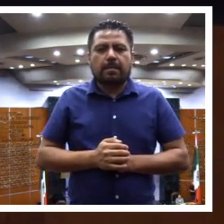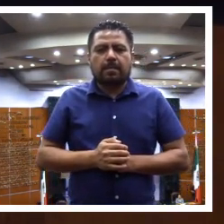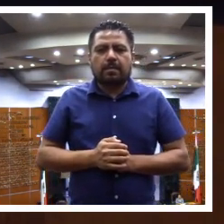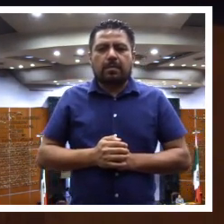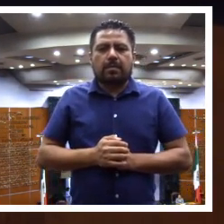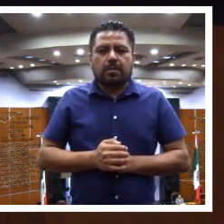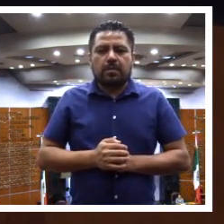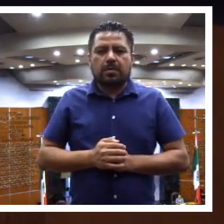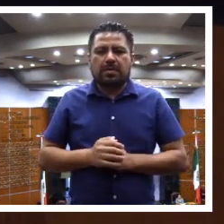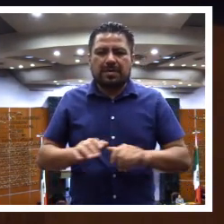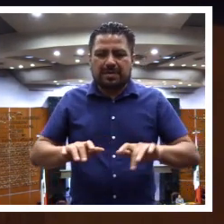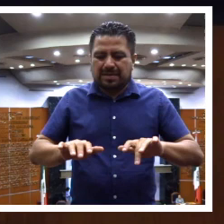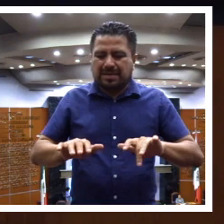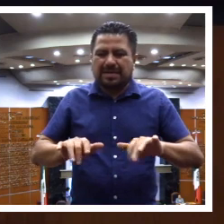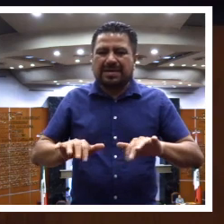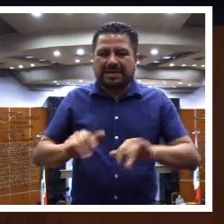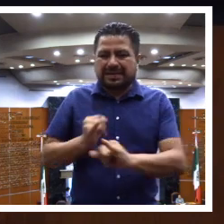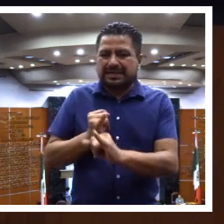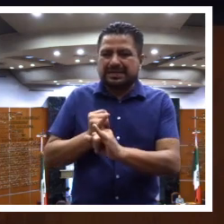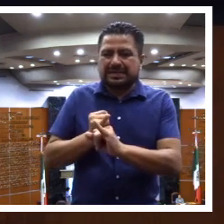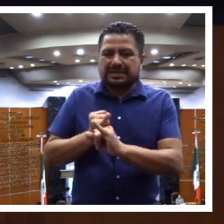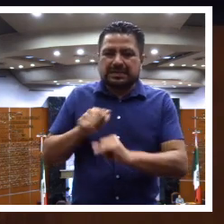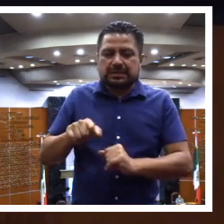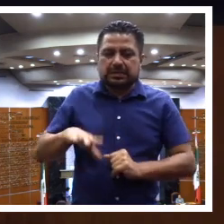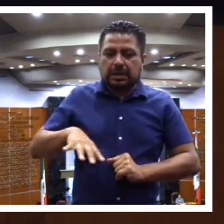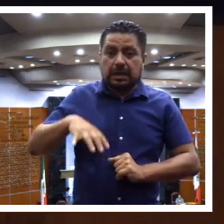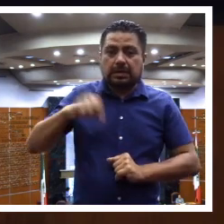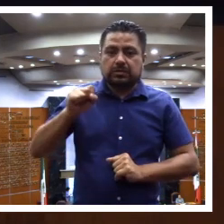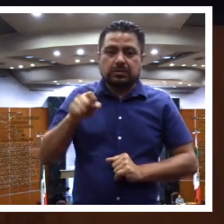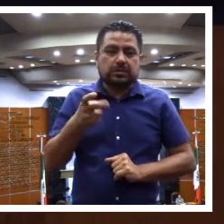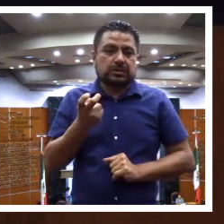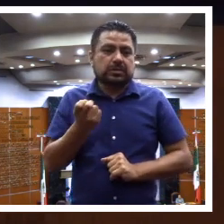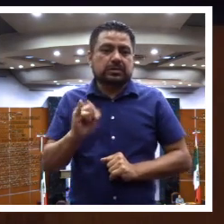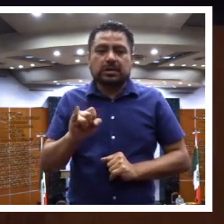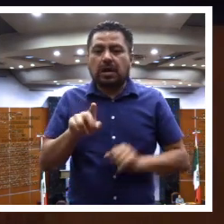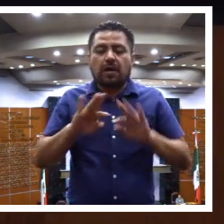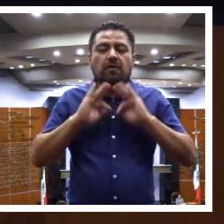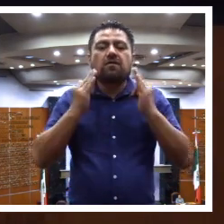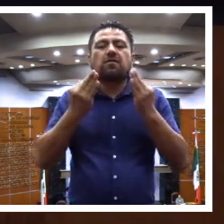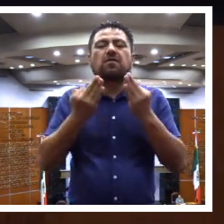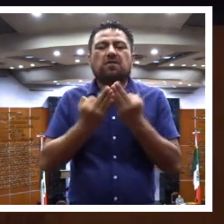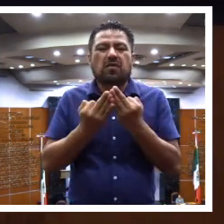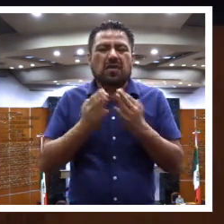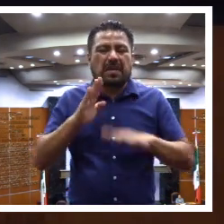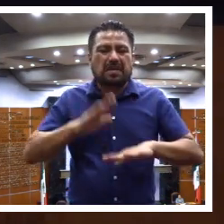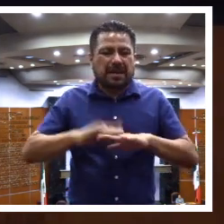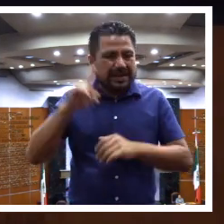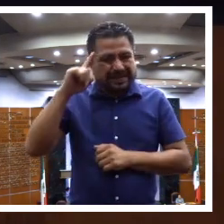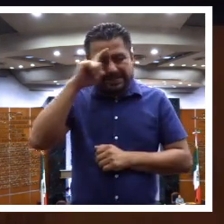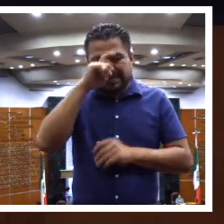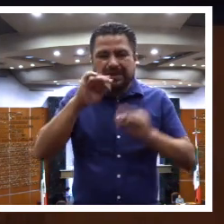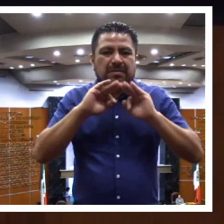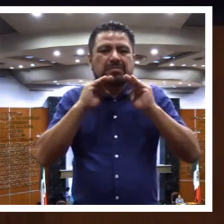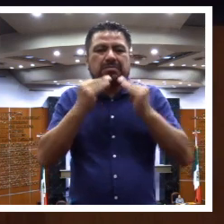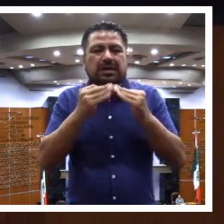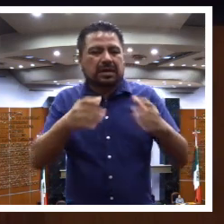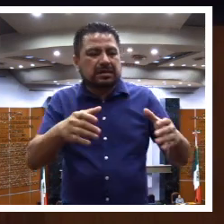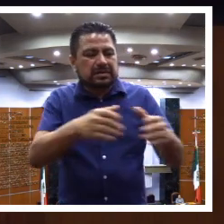el delito Cibernético es una de las forma emergente de la